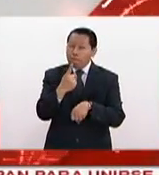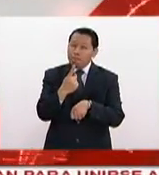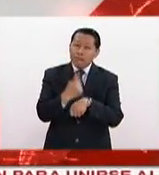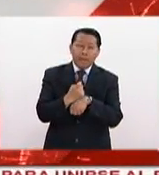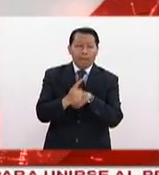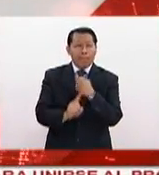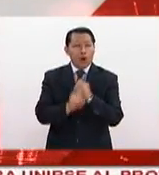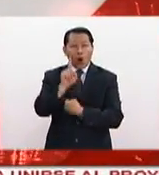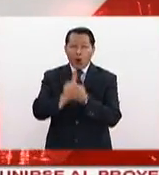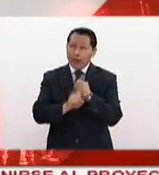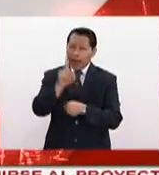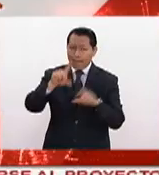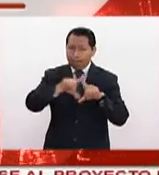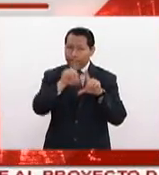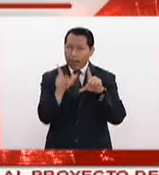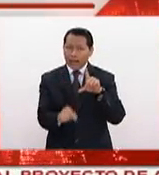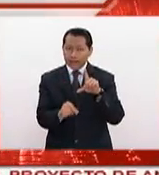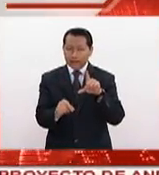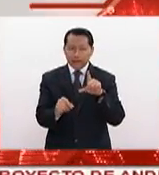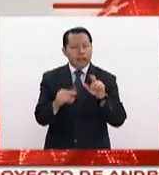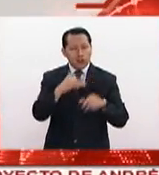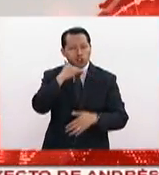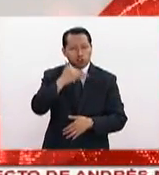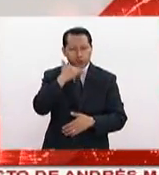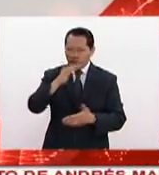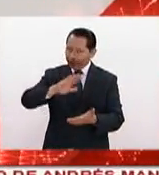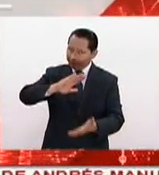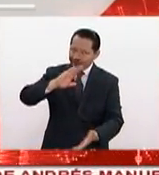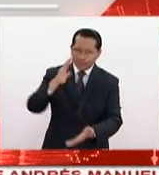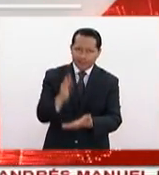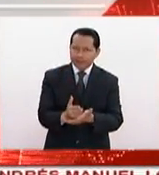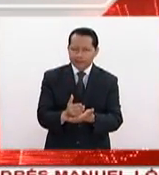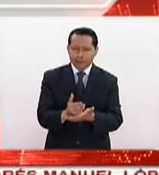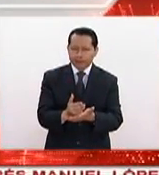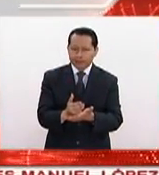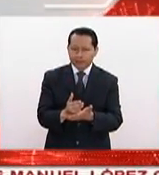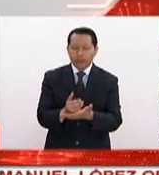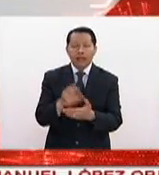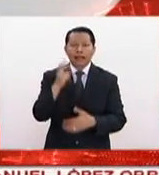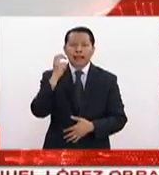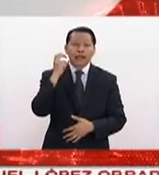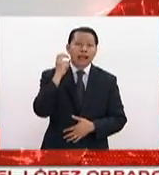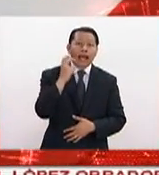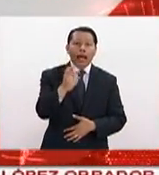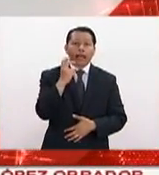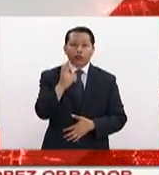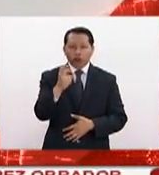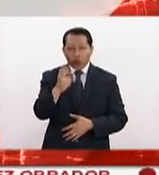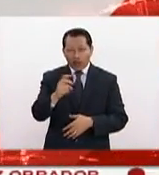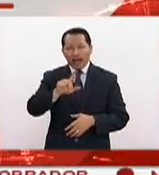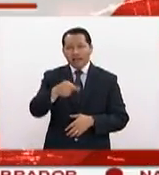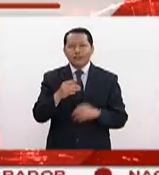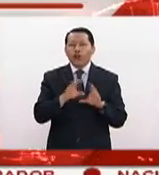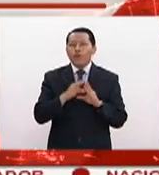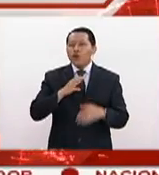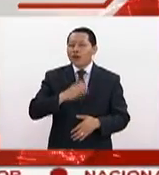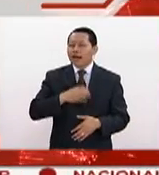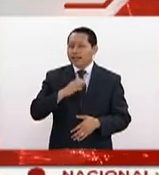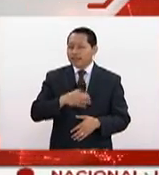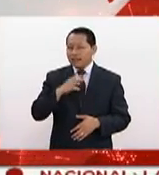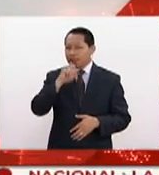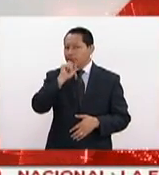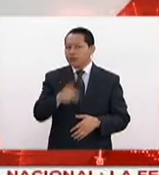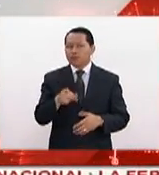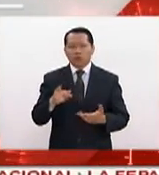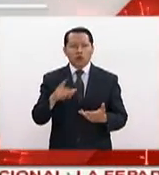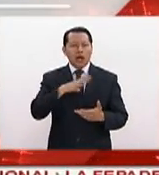país. Se va a acabar la corrupción. Ese es el cáncer que